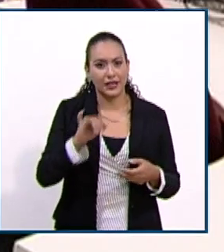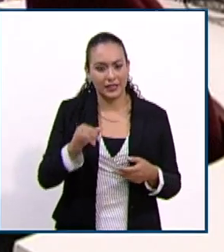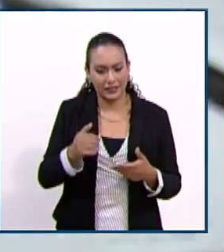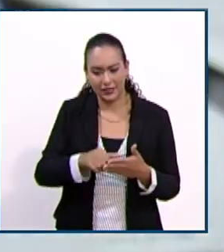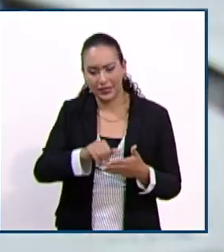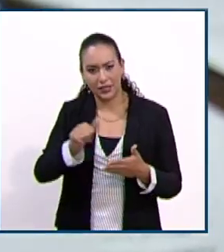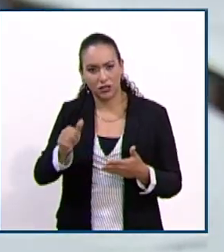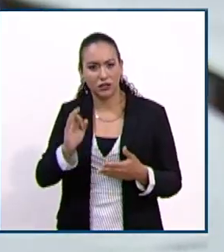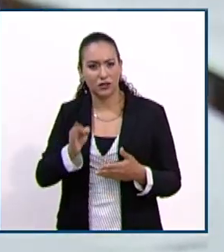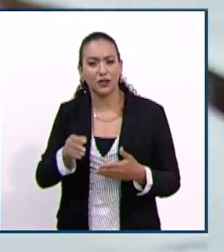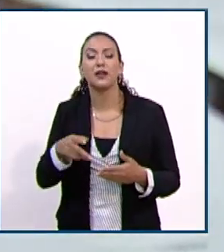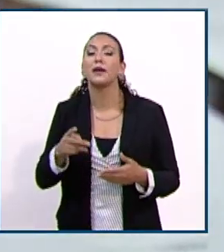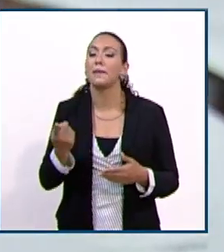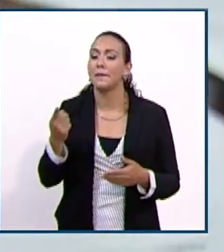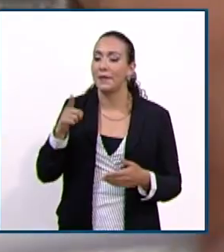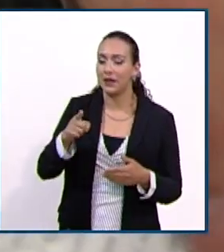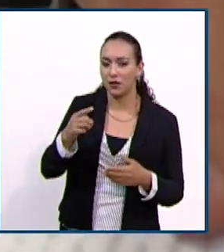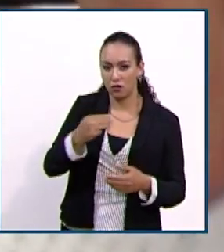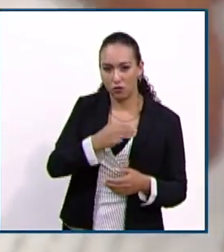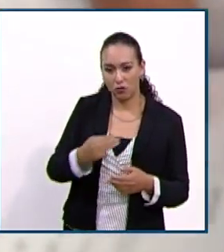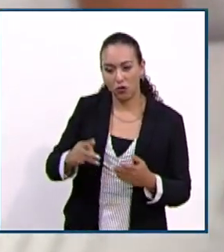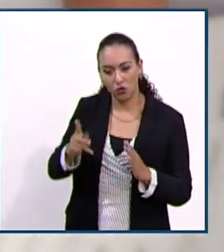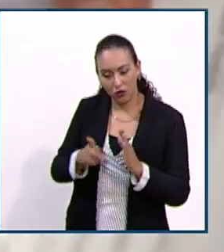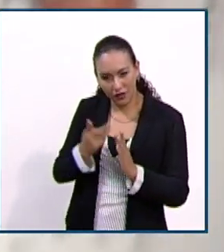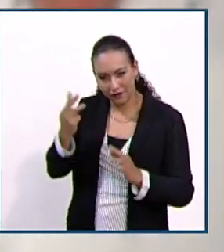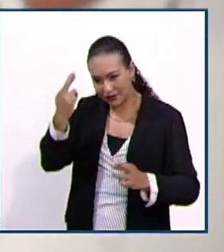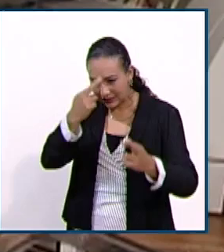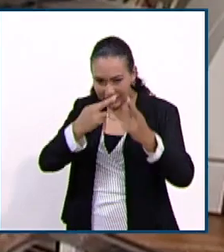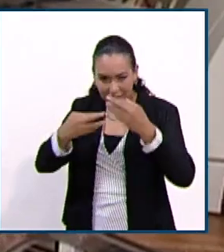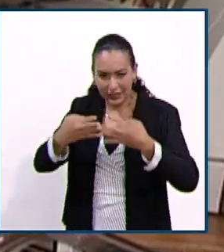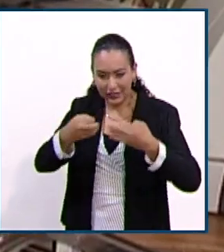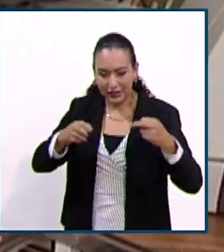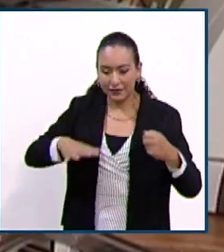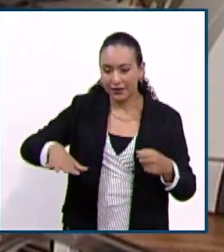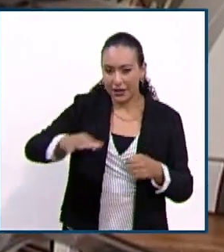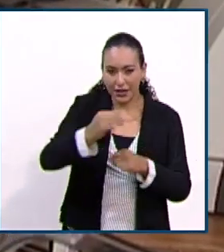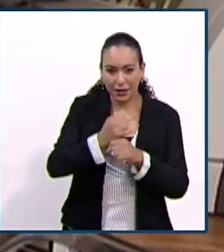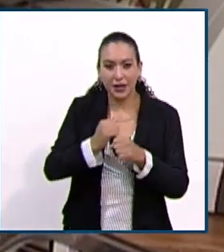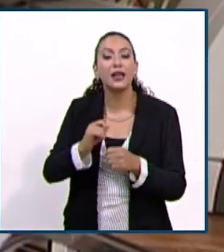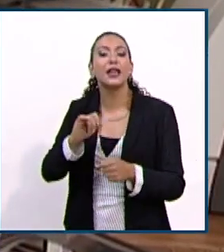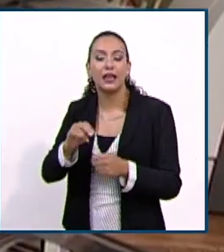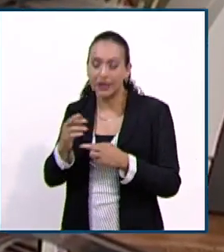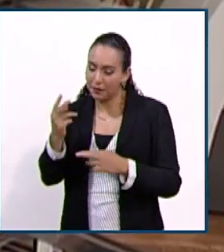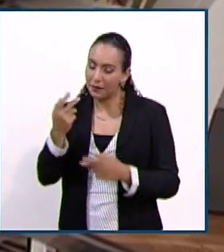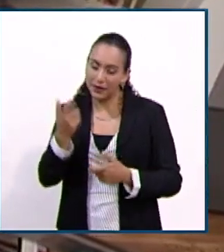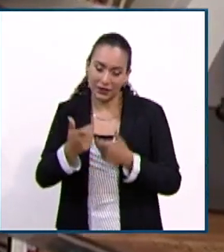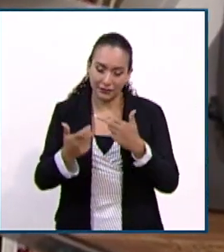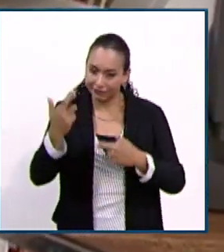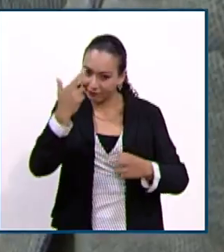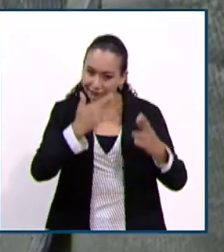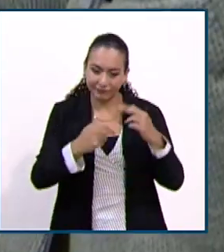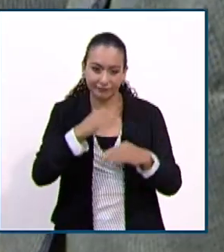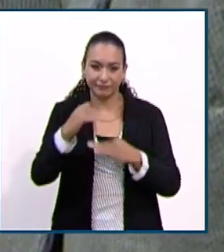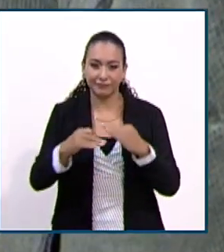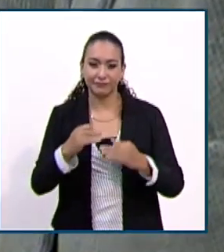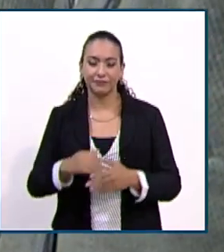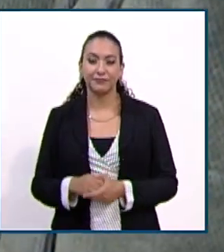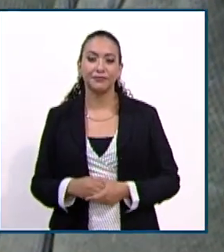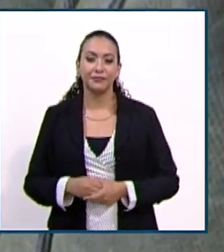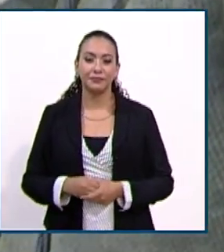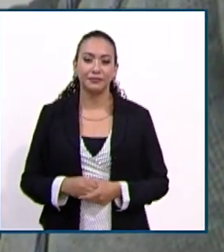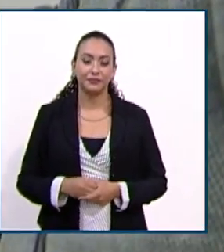por lo que ordenó a la paraestatal tramitar la expropiación y realizar la indemnización correspondiente.